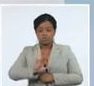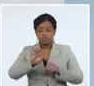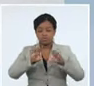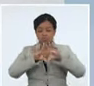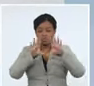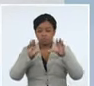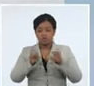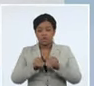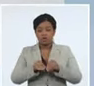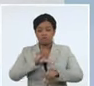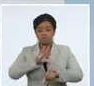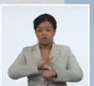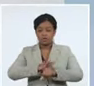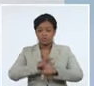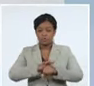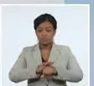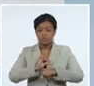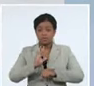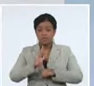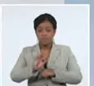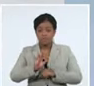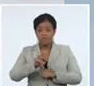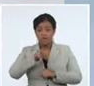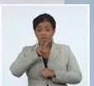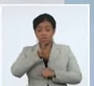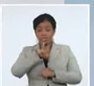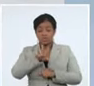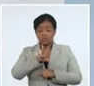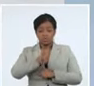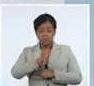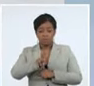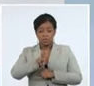diagnosticaron, y de estos 252,